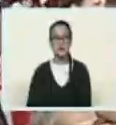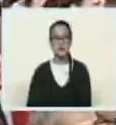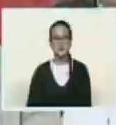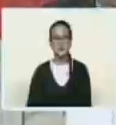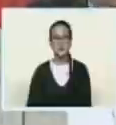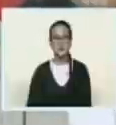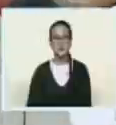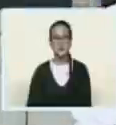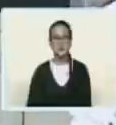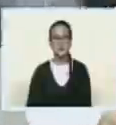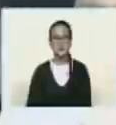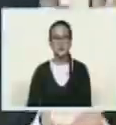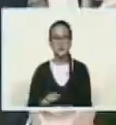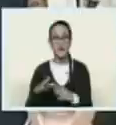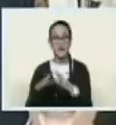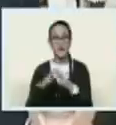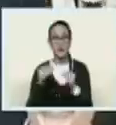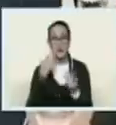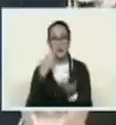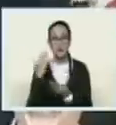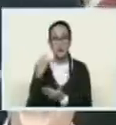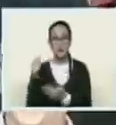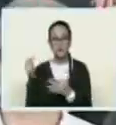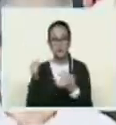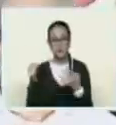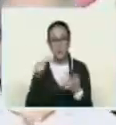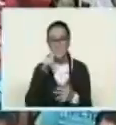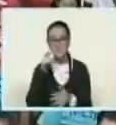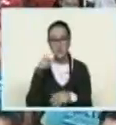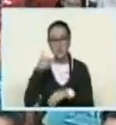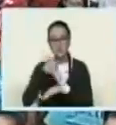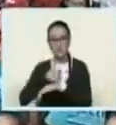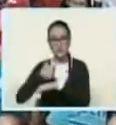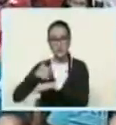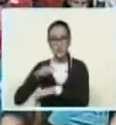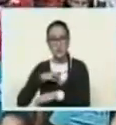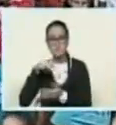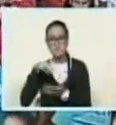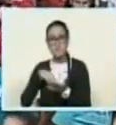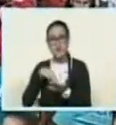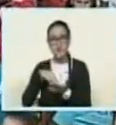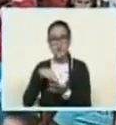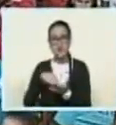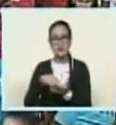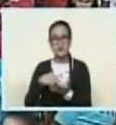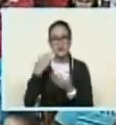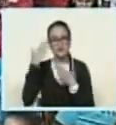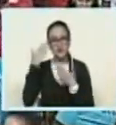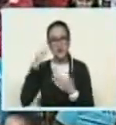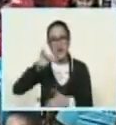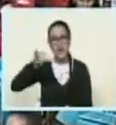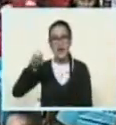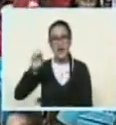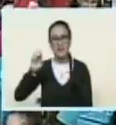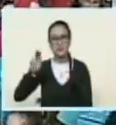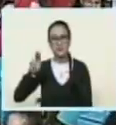a Humberto Marte, a Elber Rivas, a Jesús